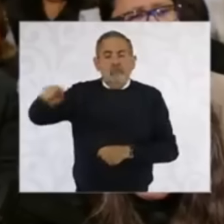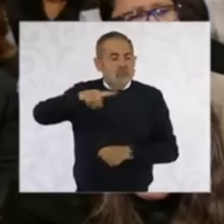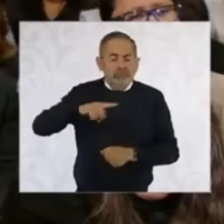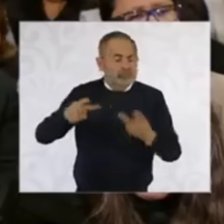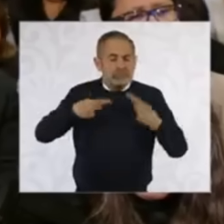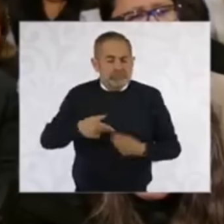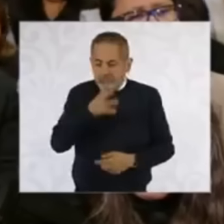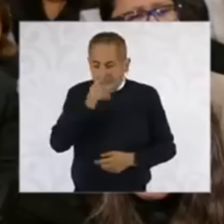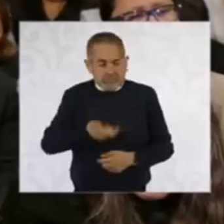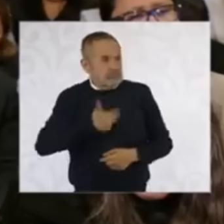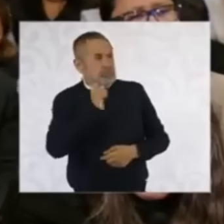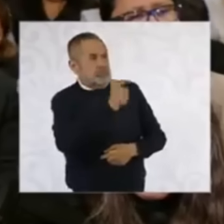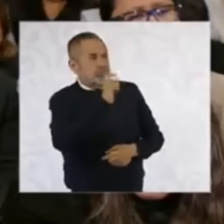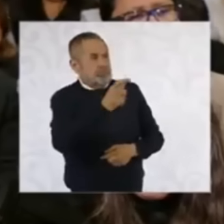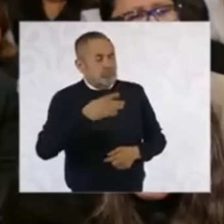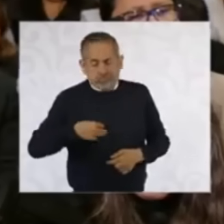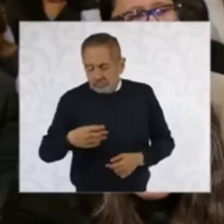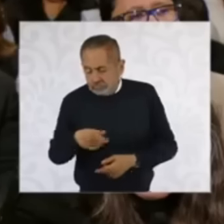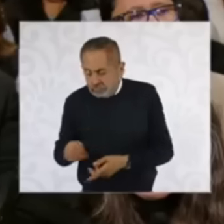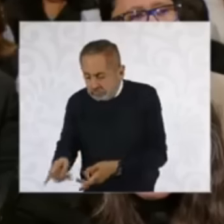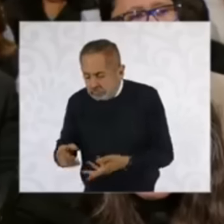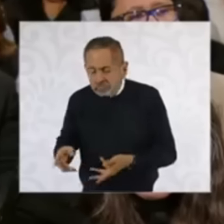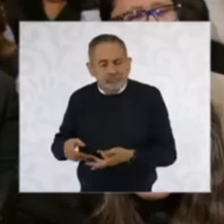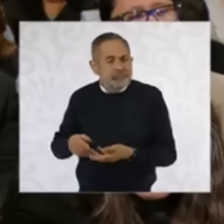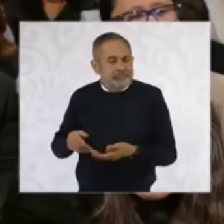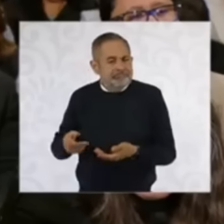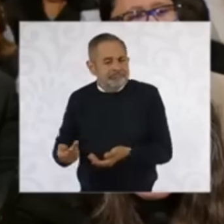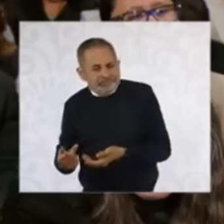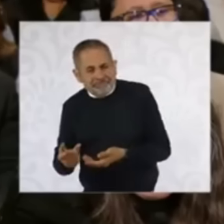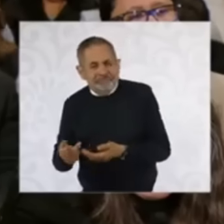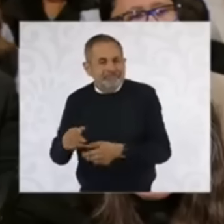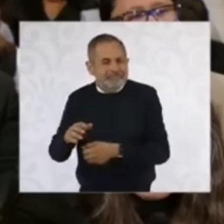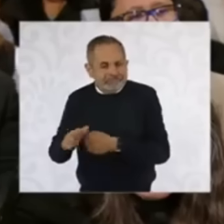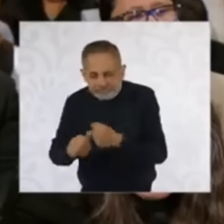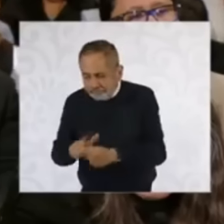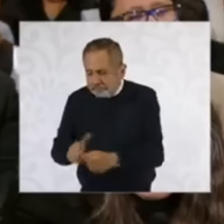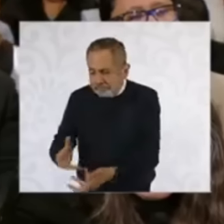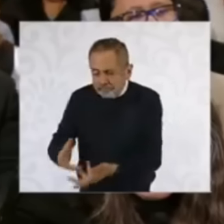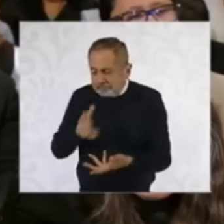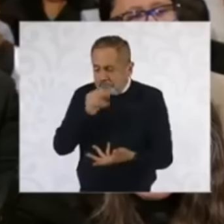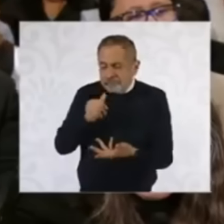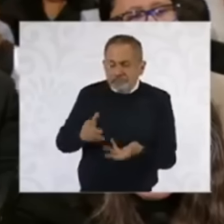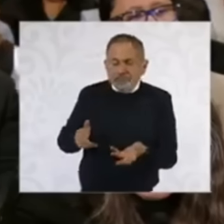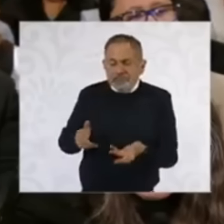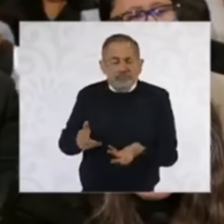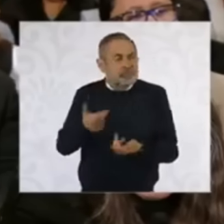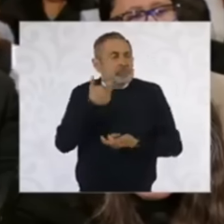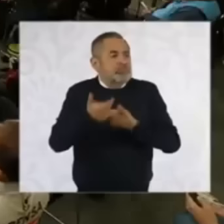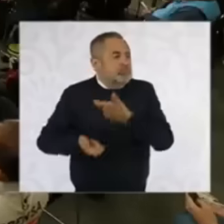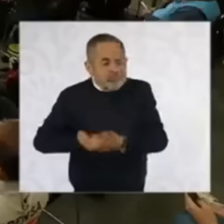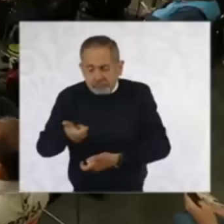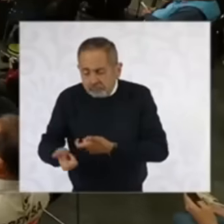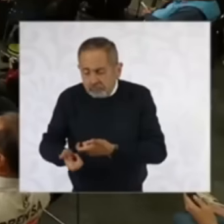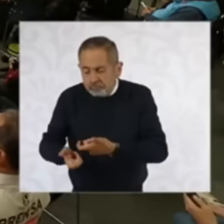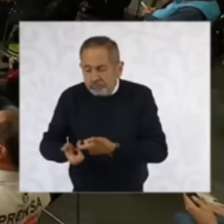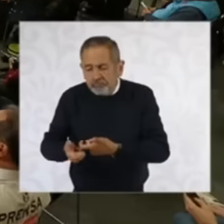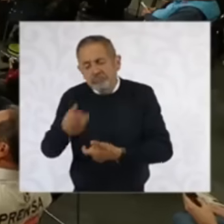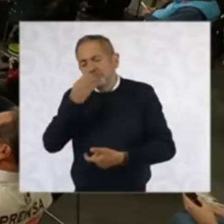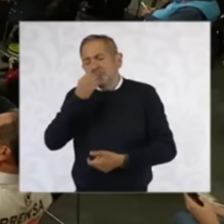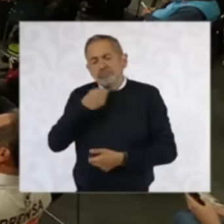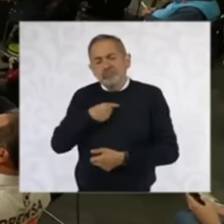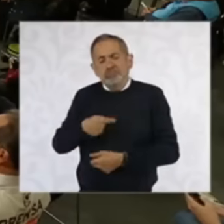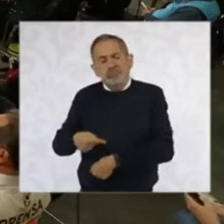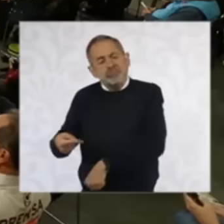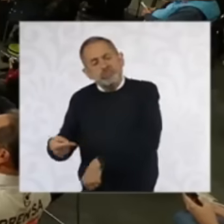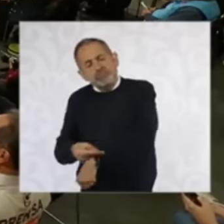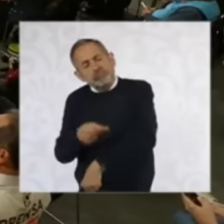podrían insisto ser muy altas y que en muchas ocasiones se toma la decisión de dormir al animal o a la mascota porque no hay el recurso para